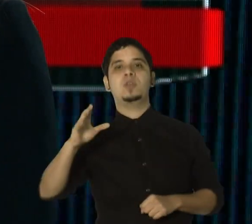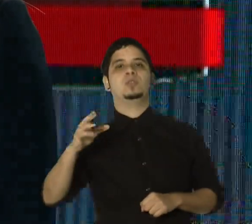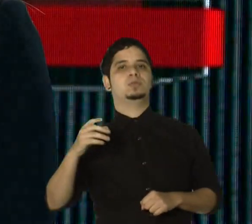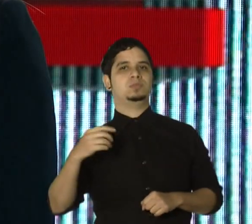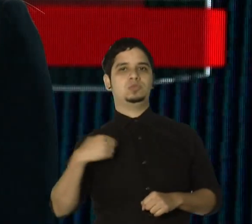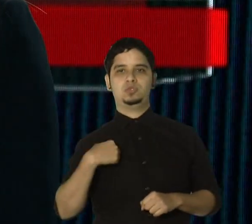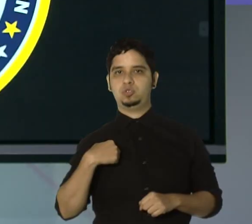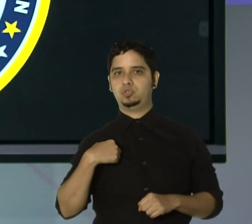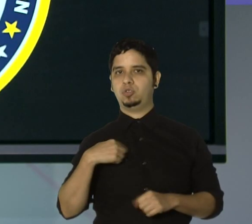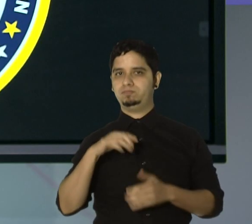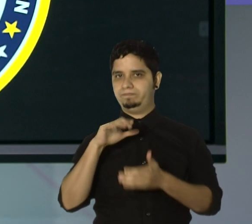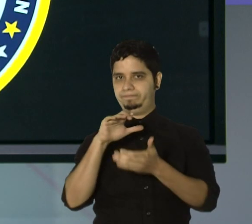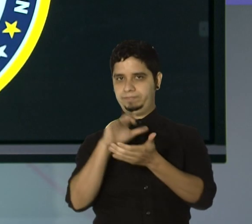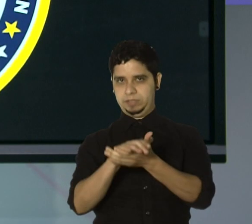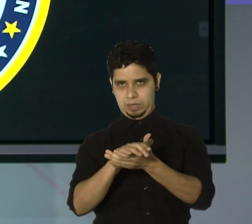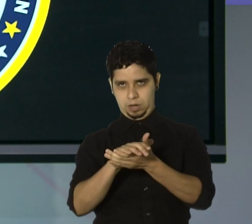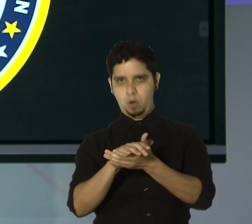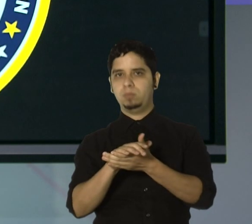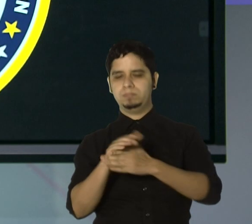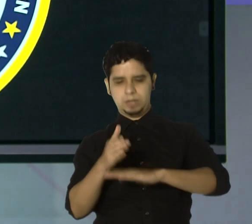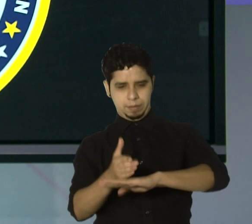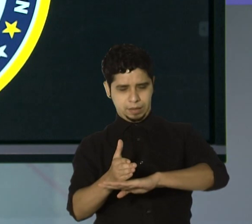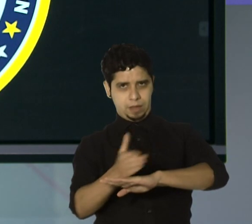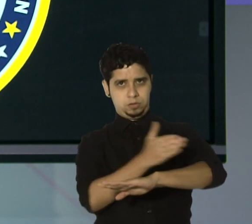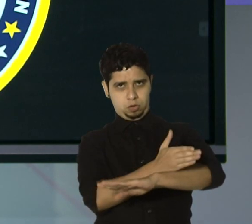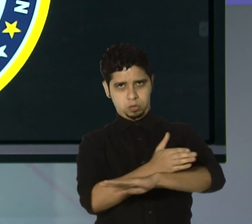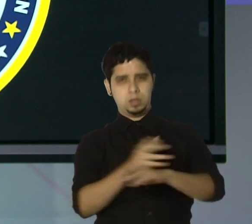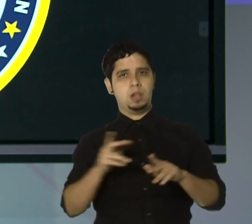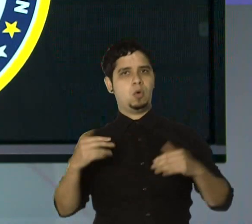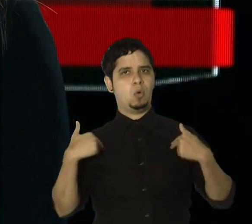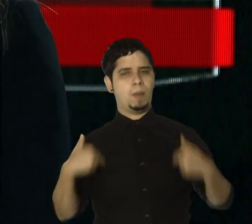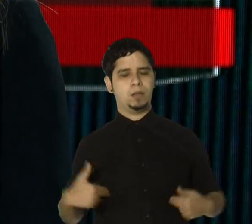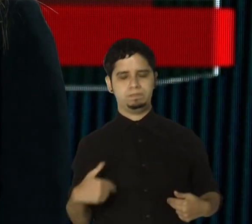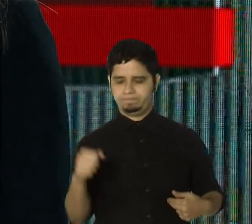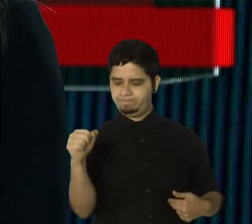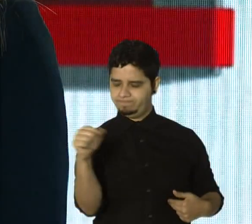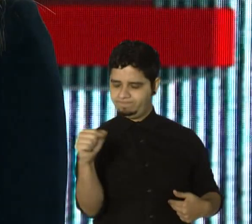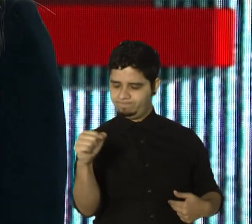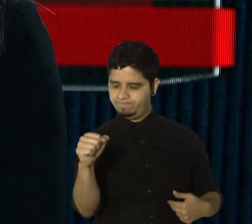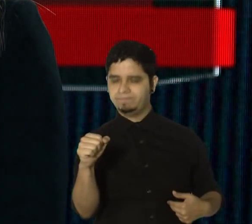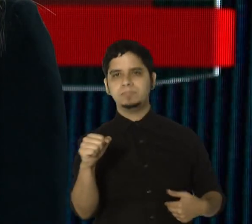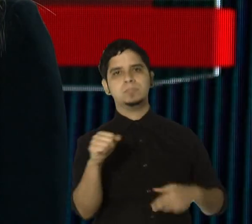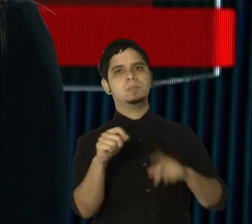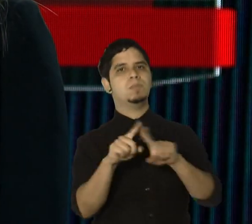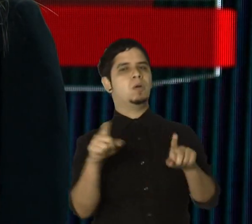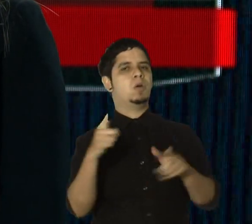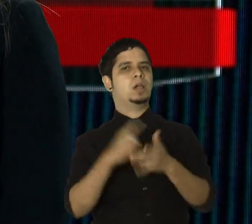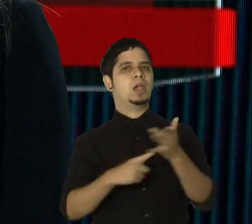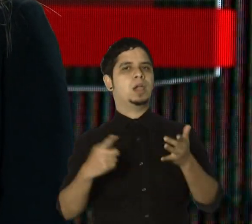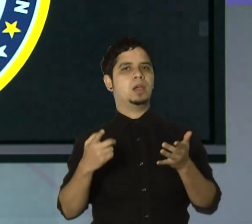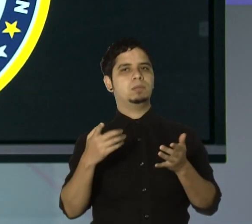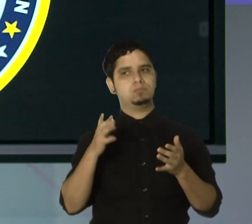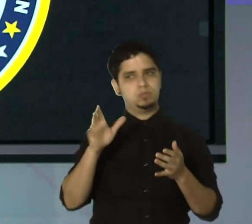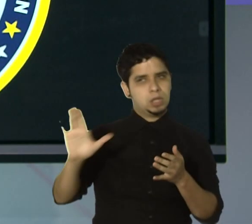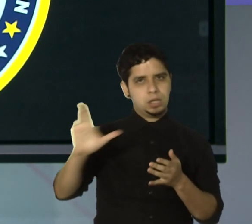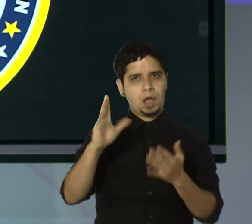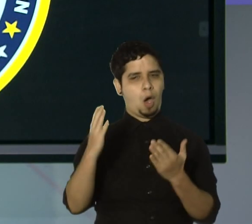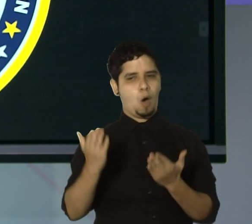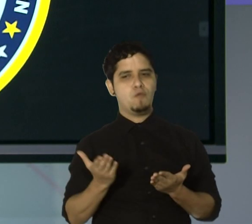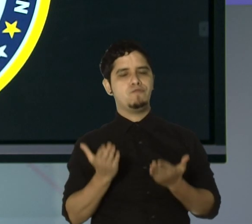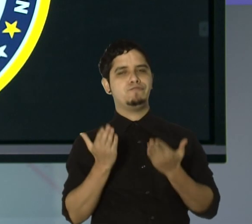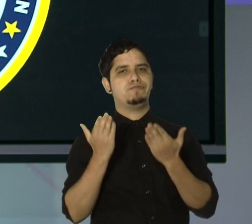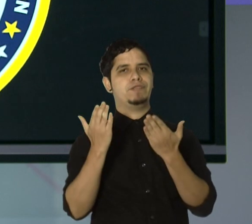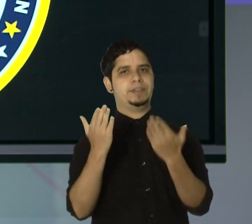digo que yo soy fiel creyente en la rehabilitación del ser humano. ¿Qué es lo que le estamos ofreciendo en ese